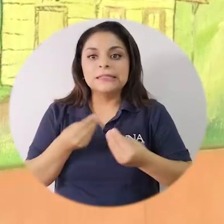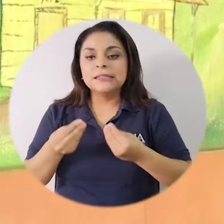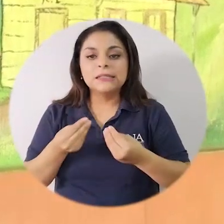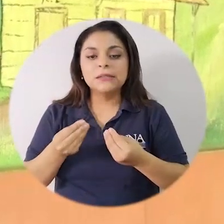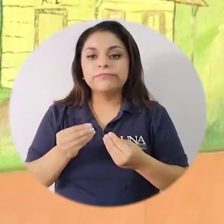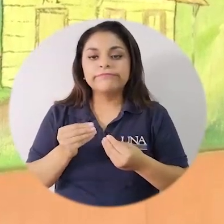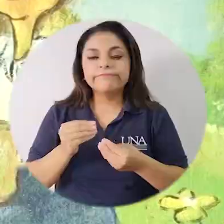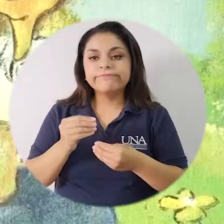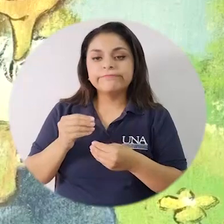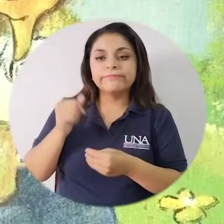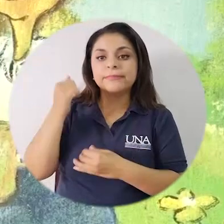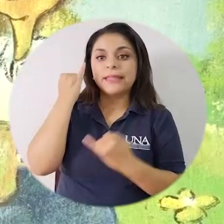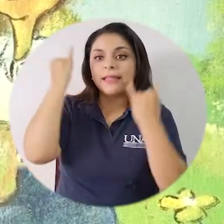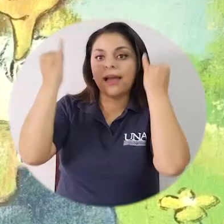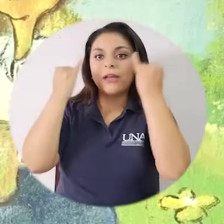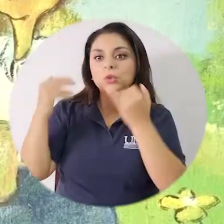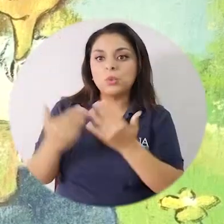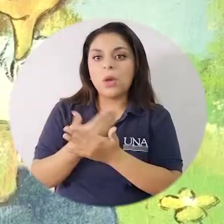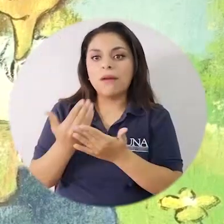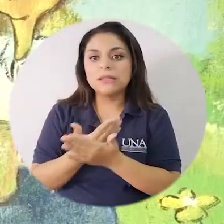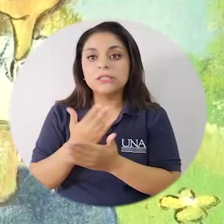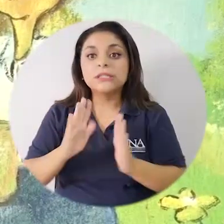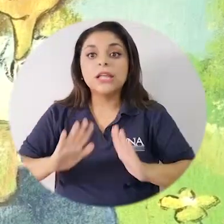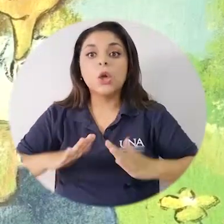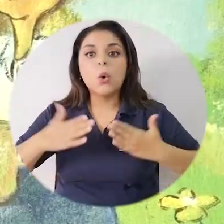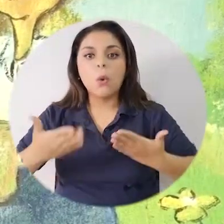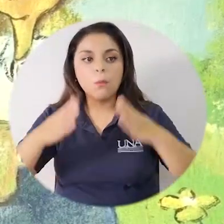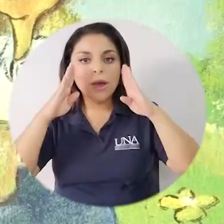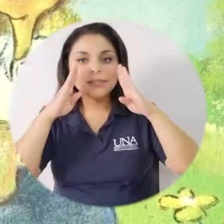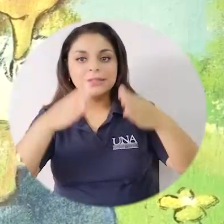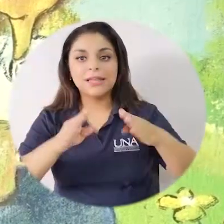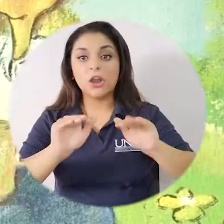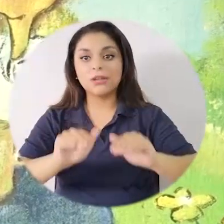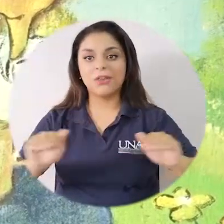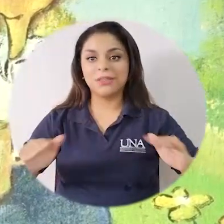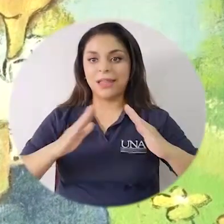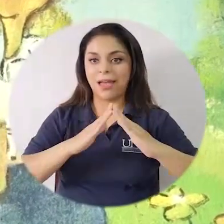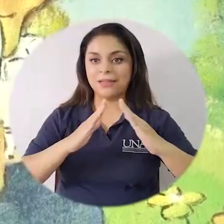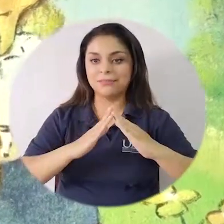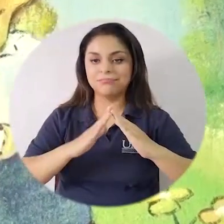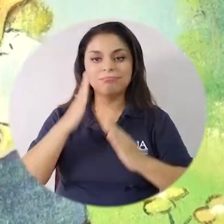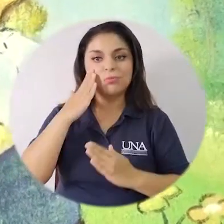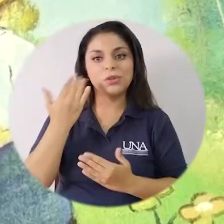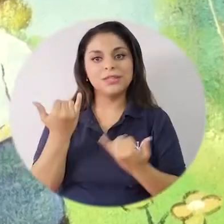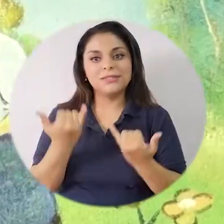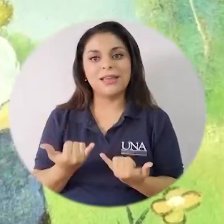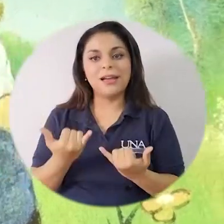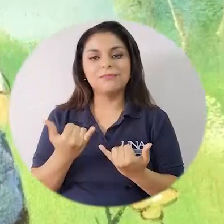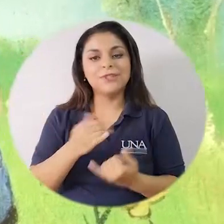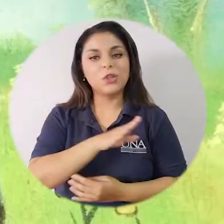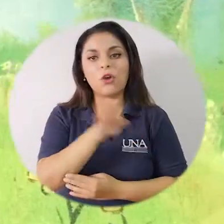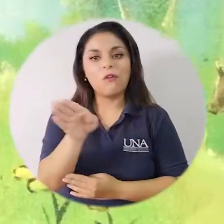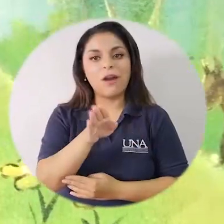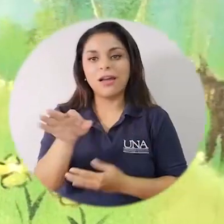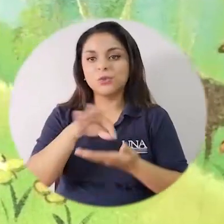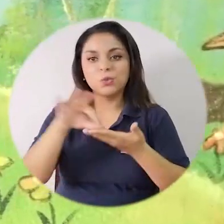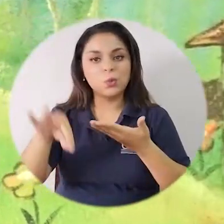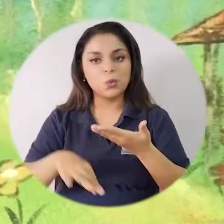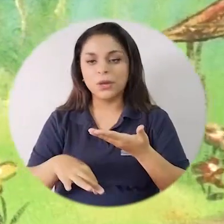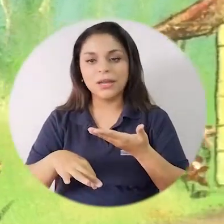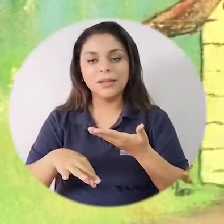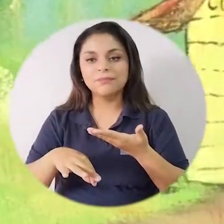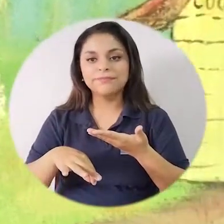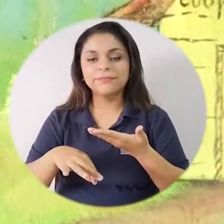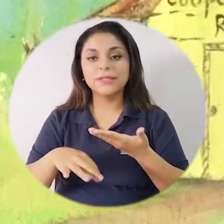buscar nuevas estrategias de cómo atender a los niños desde los hogares, porque ya no eran escuelas